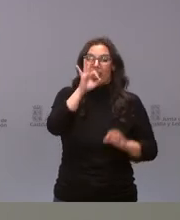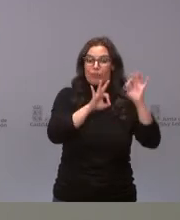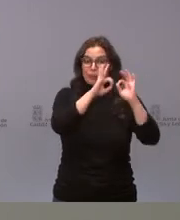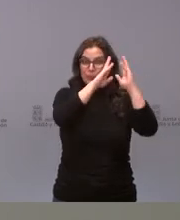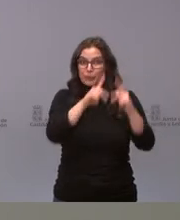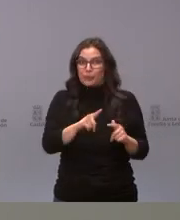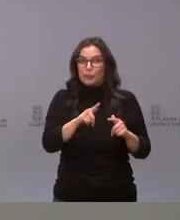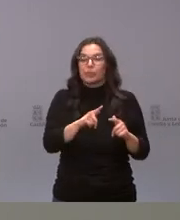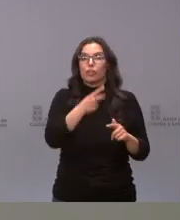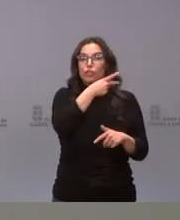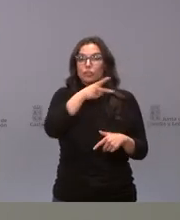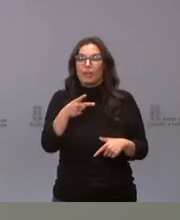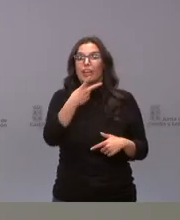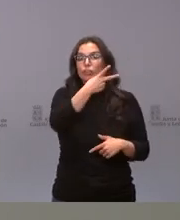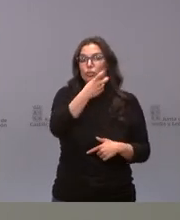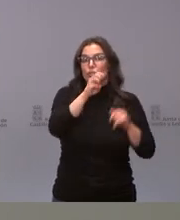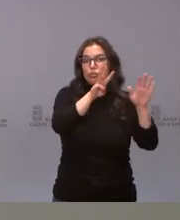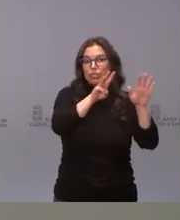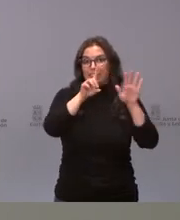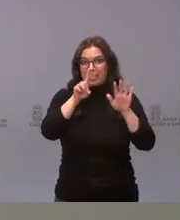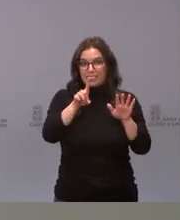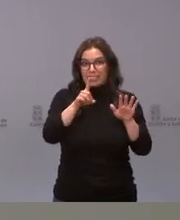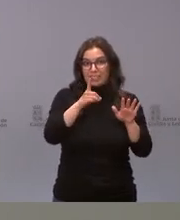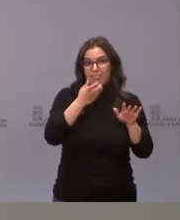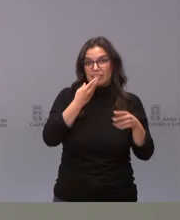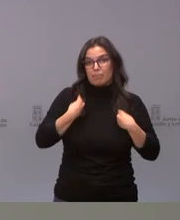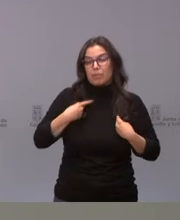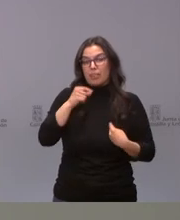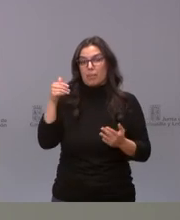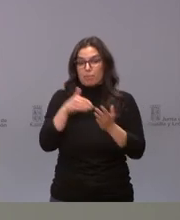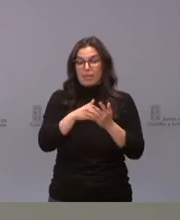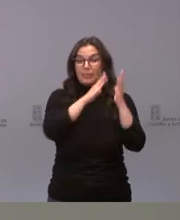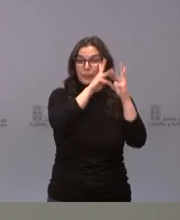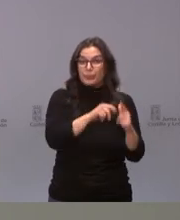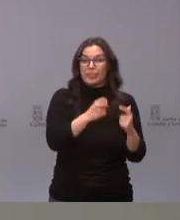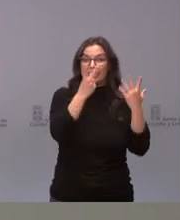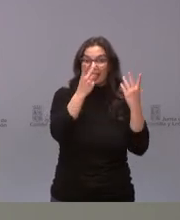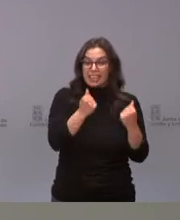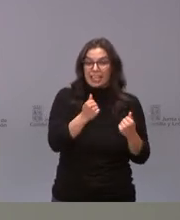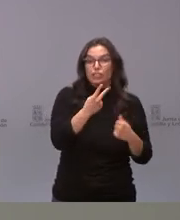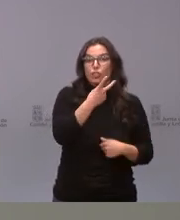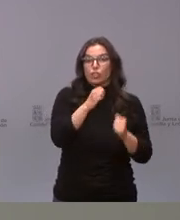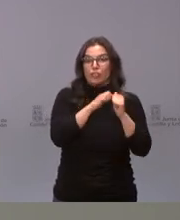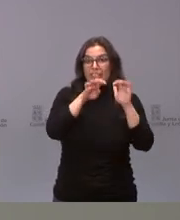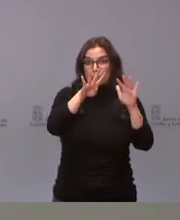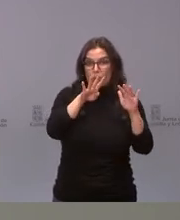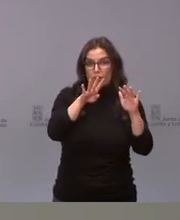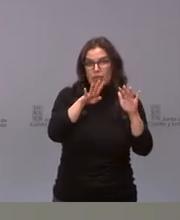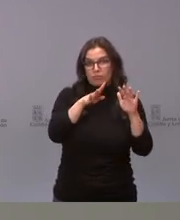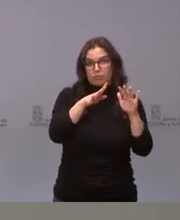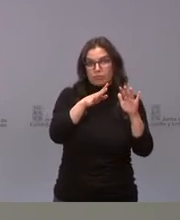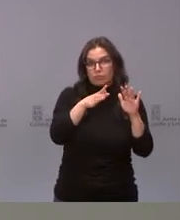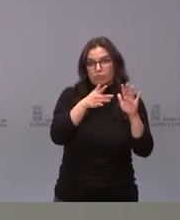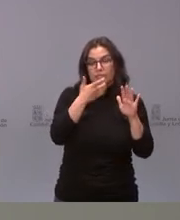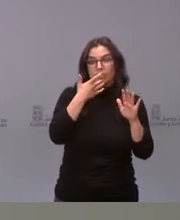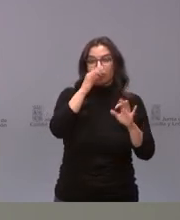acumulada a 14 días de 286 y una incidencia acumulada a 7 días de 229, con una relación entre